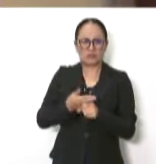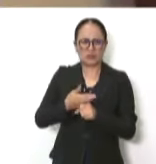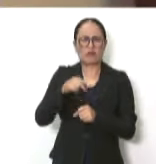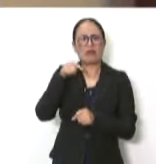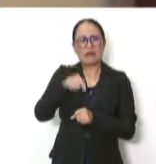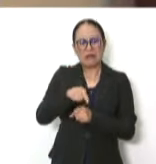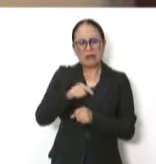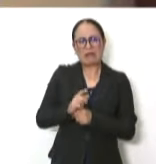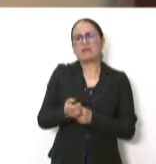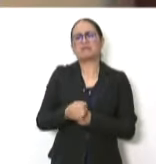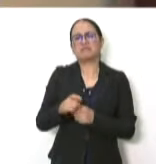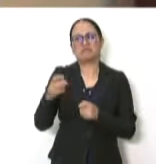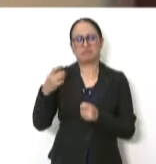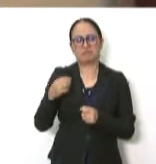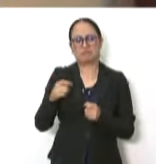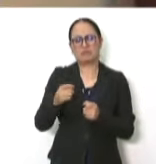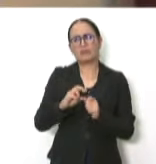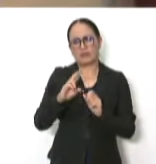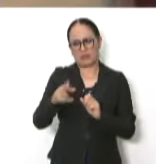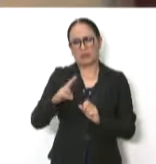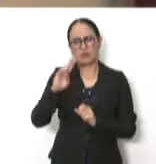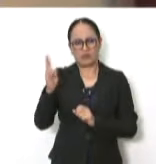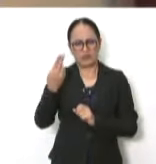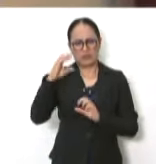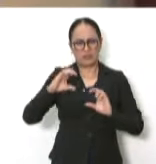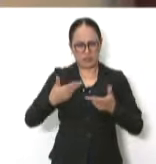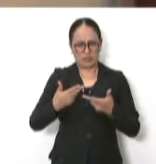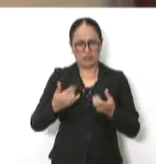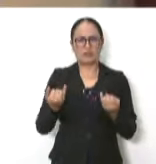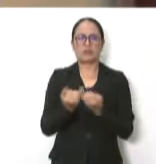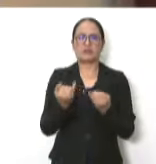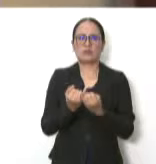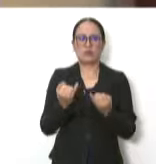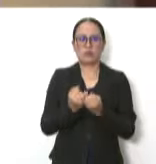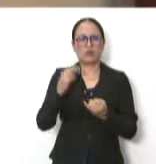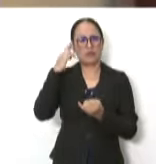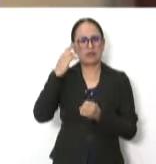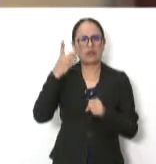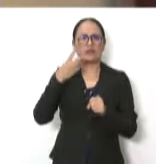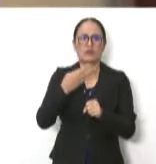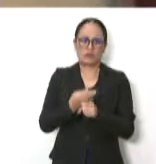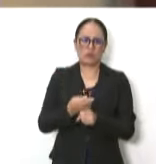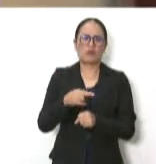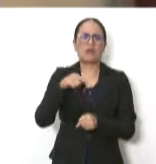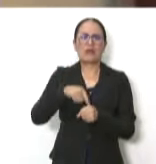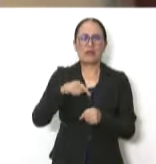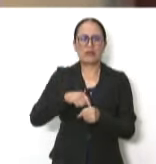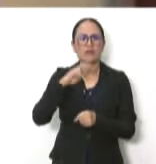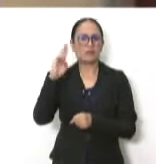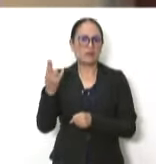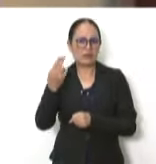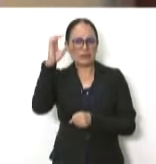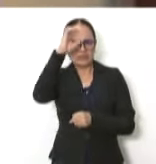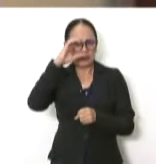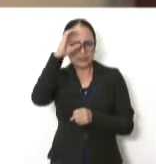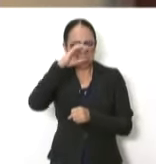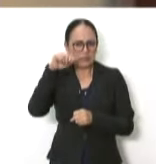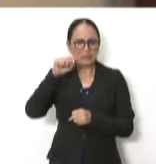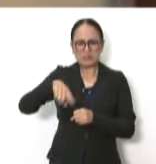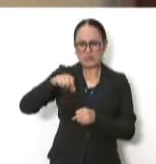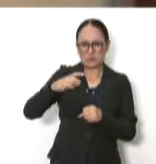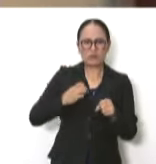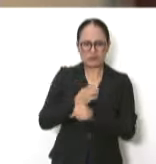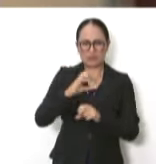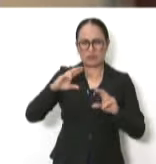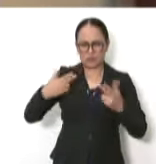Autónoma de Chiapas, así como al rector de la Universidad de Ciencias y Artes de Chiapas. Cabe